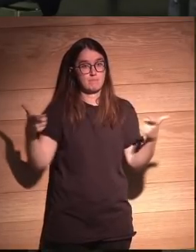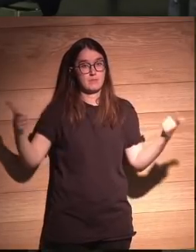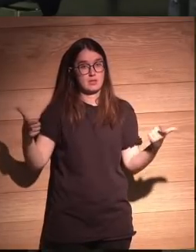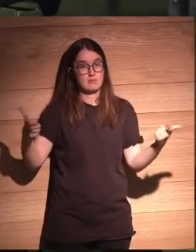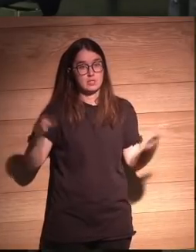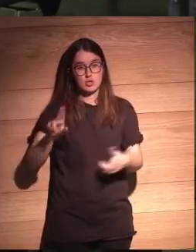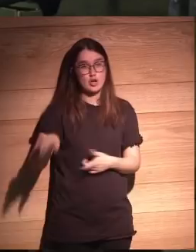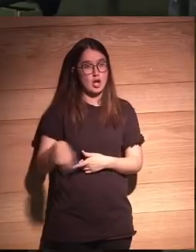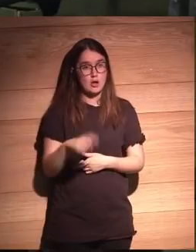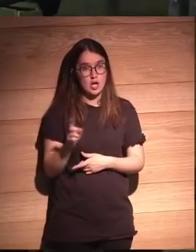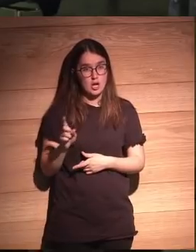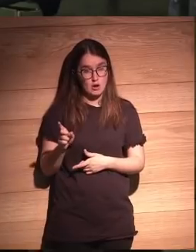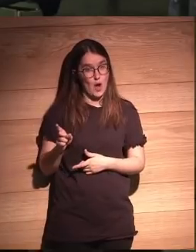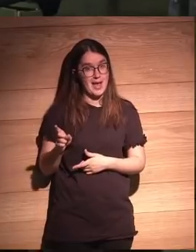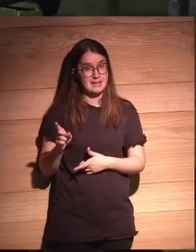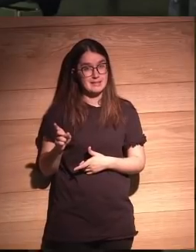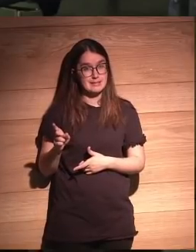hasta